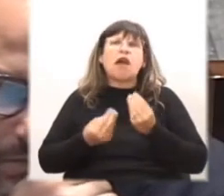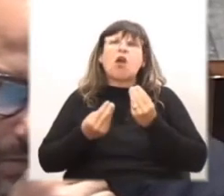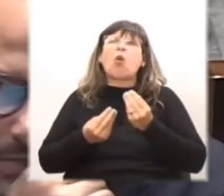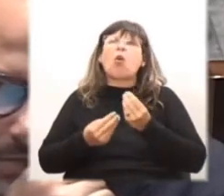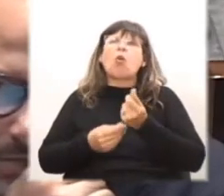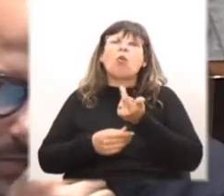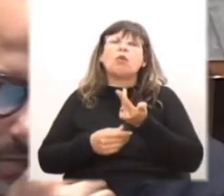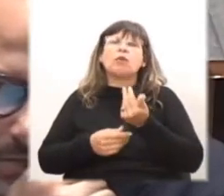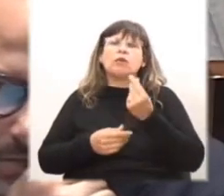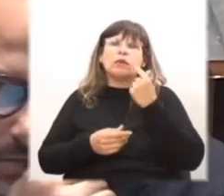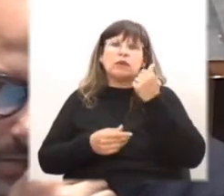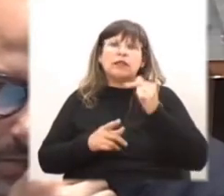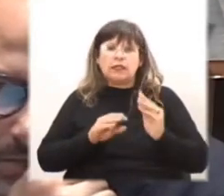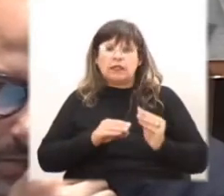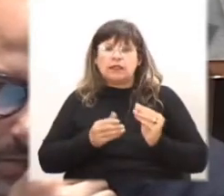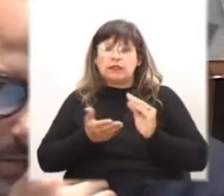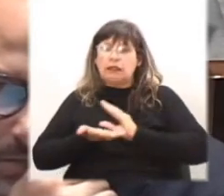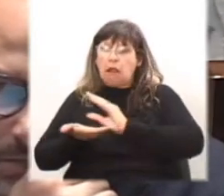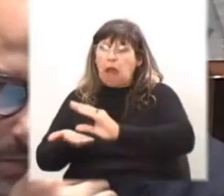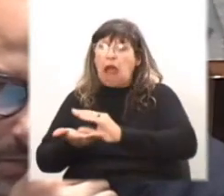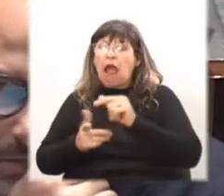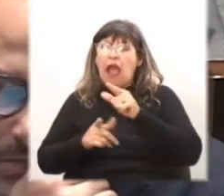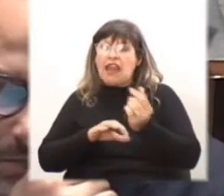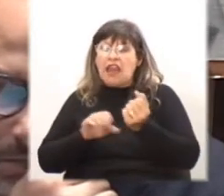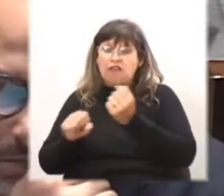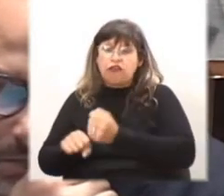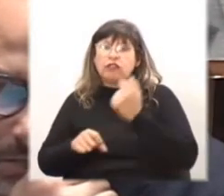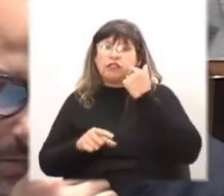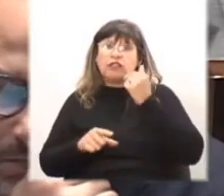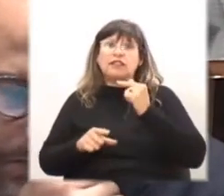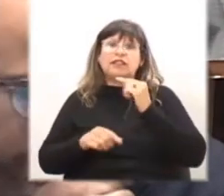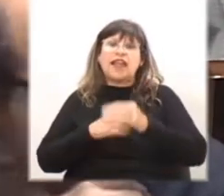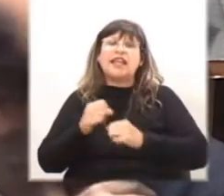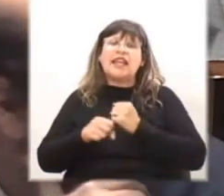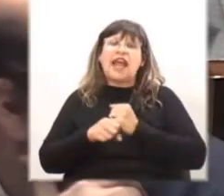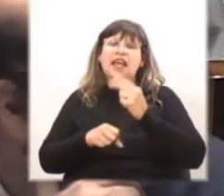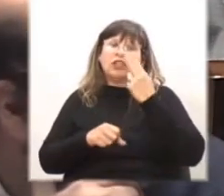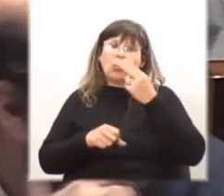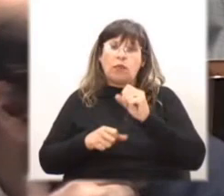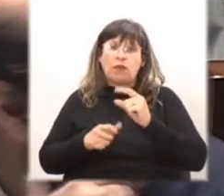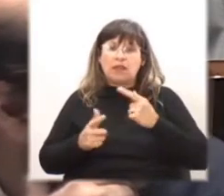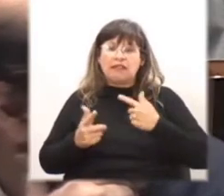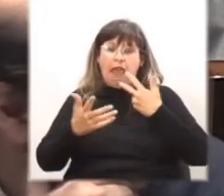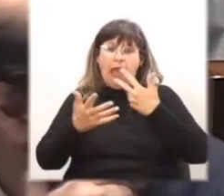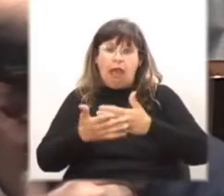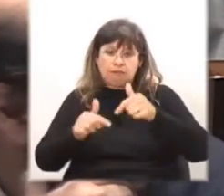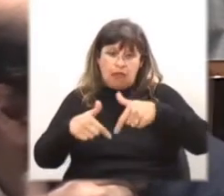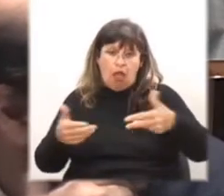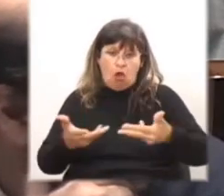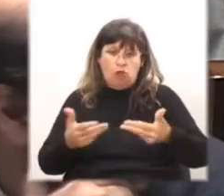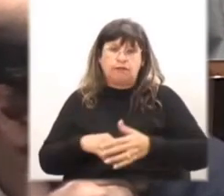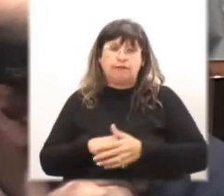se le han transferido a la Fundación Aganar desde el año 2020 y hasta la fecha?